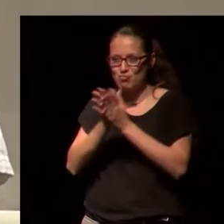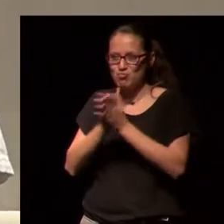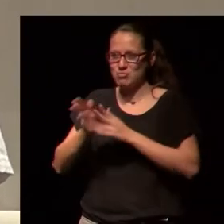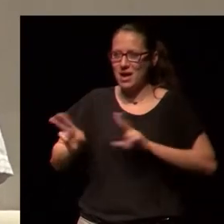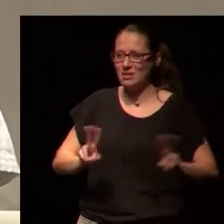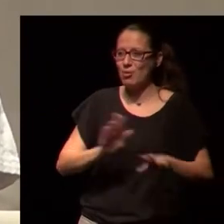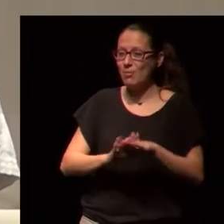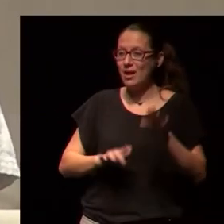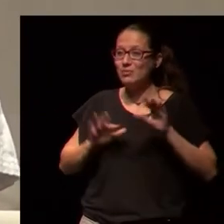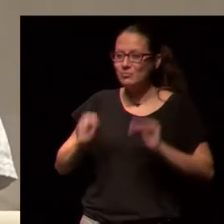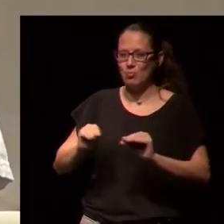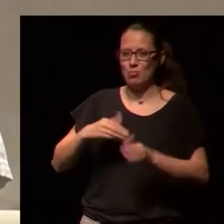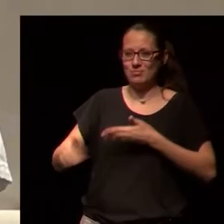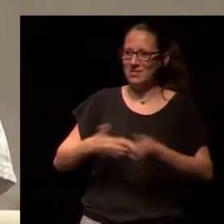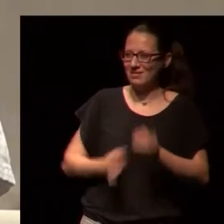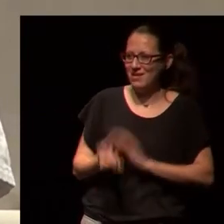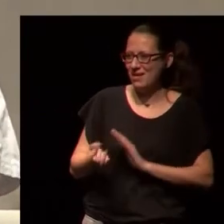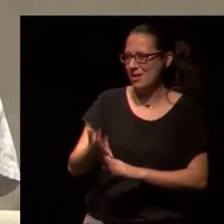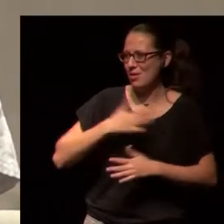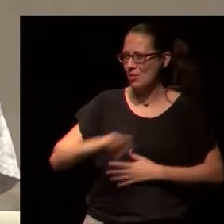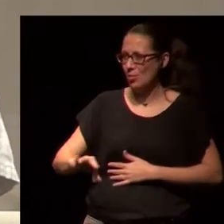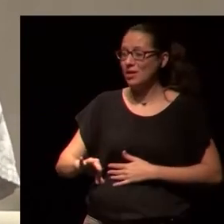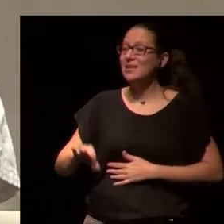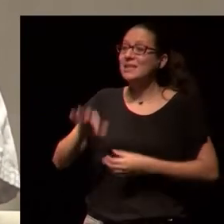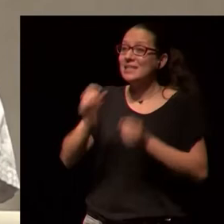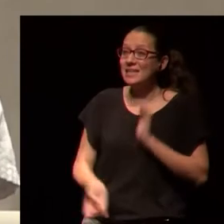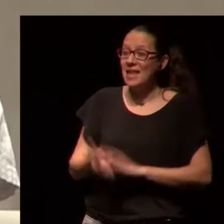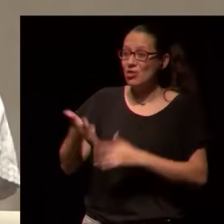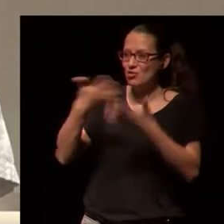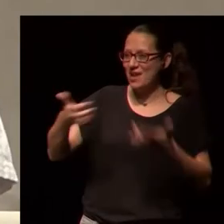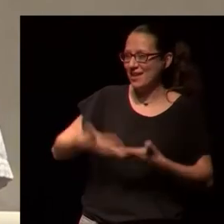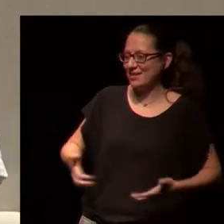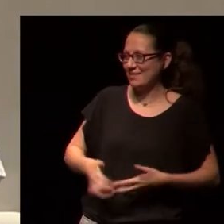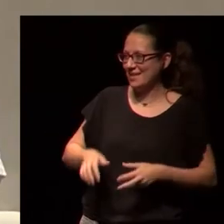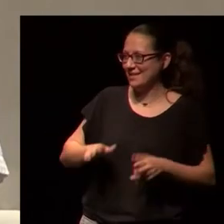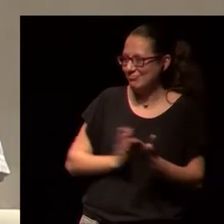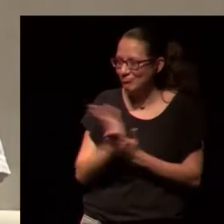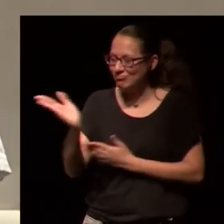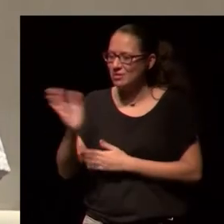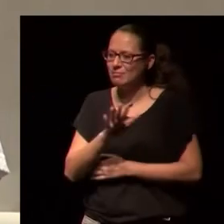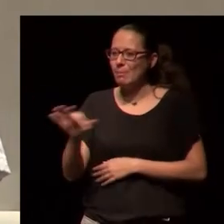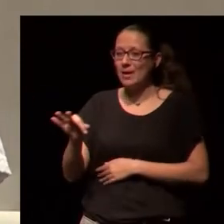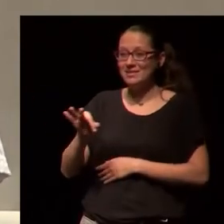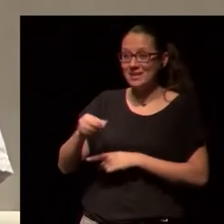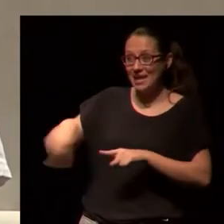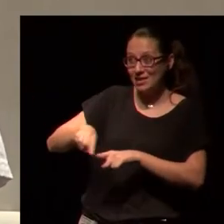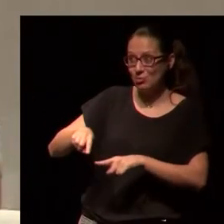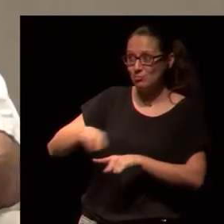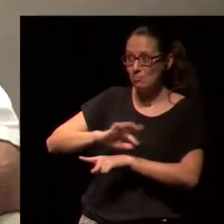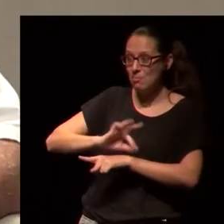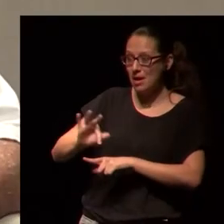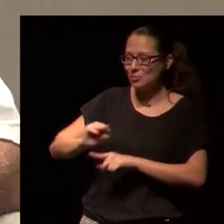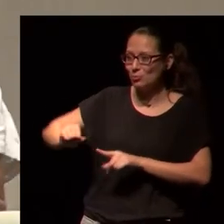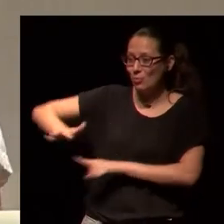otras realidades, generando narrativas alternativas y tomando ellos y sus entornos nueva vida.